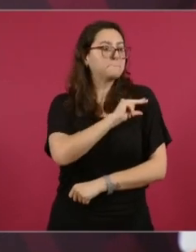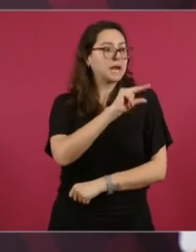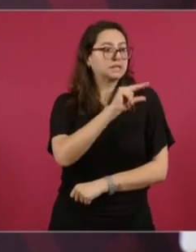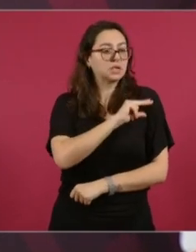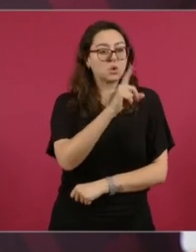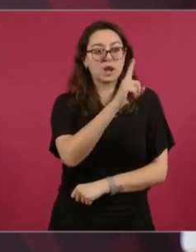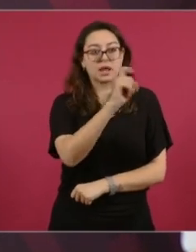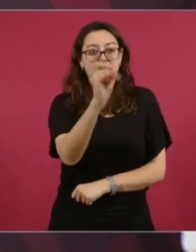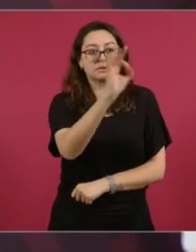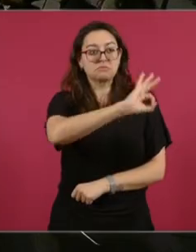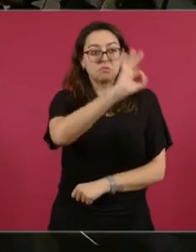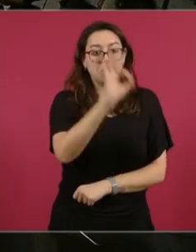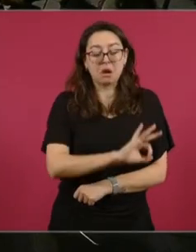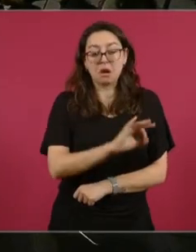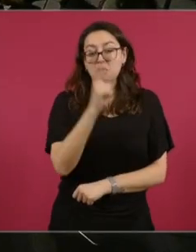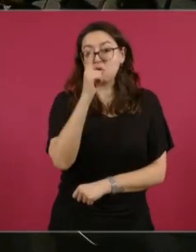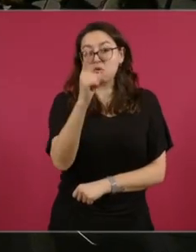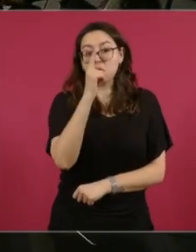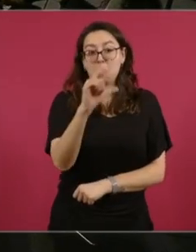Padecieron mucho en España por esto.